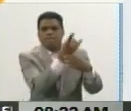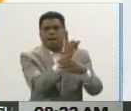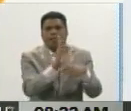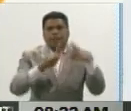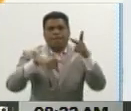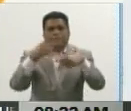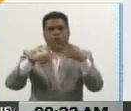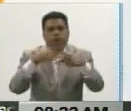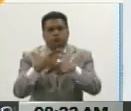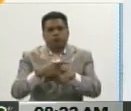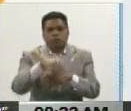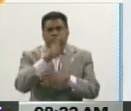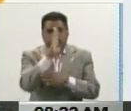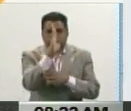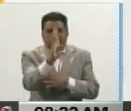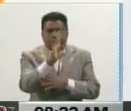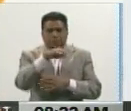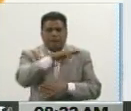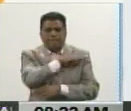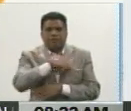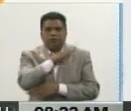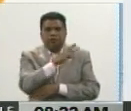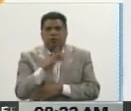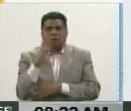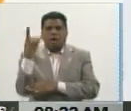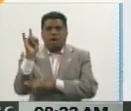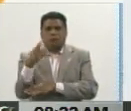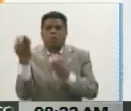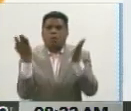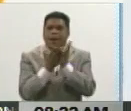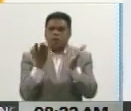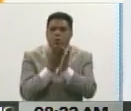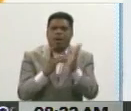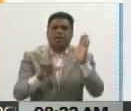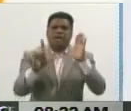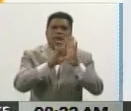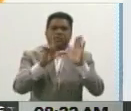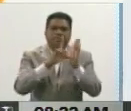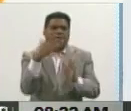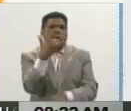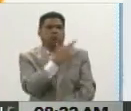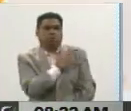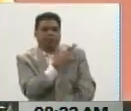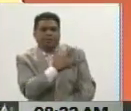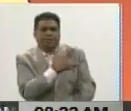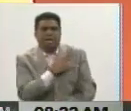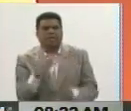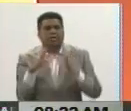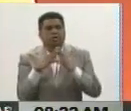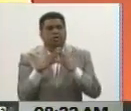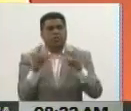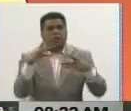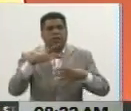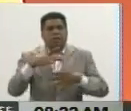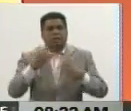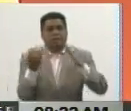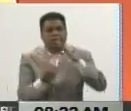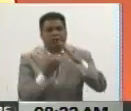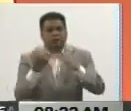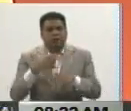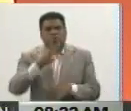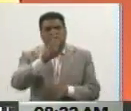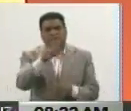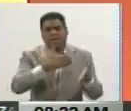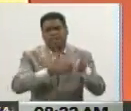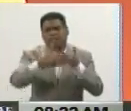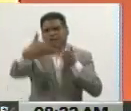la Misión Árbol. Sin embargo, con el aporte de escuelas, liceos, universidades, instituciones, la idea es poder llegar al menos a los 10 millones